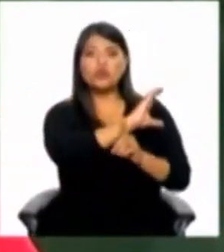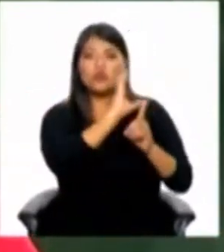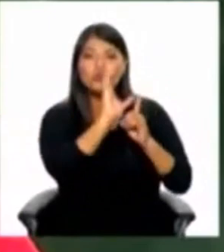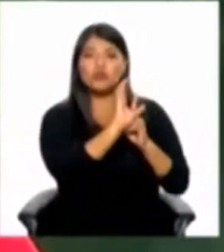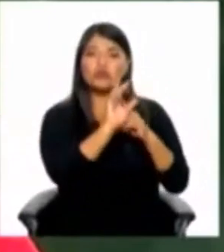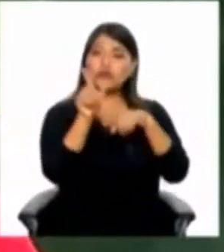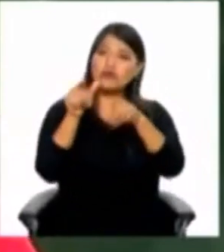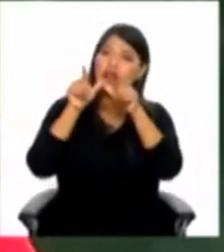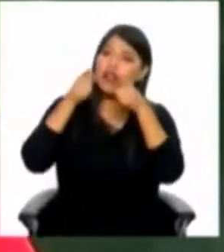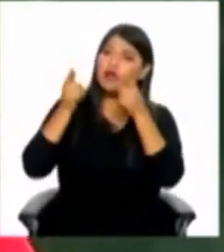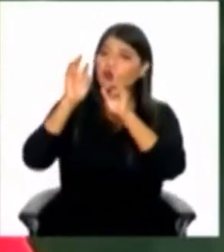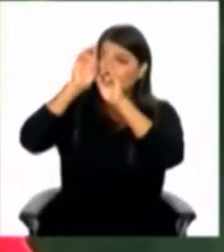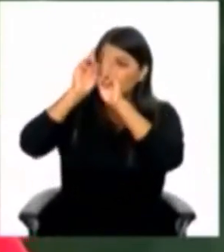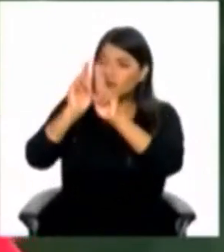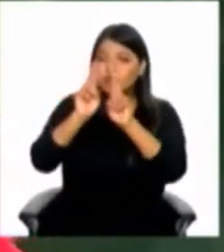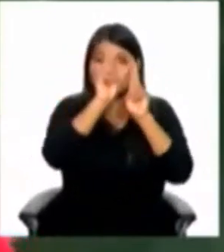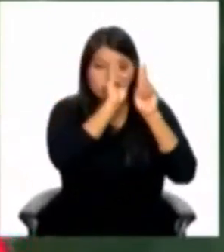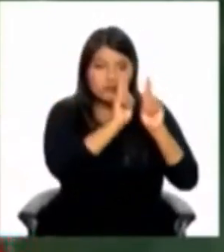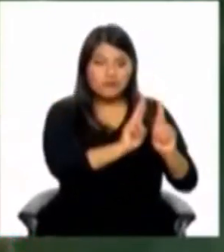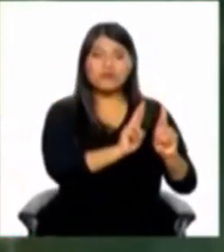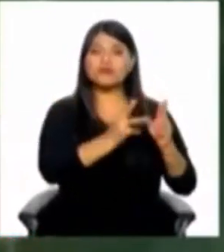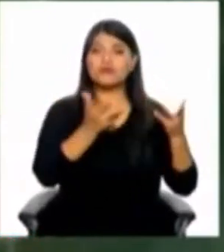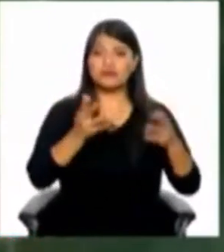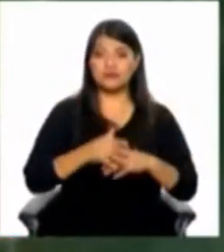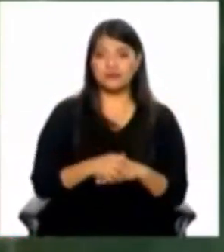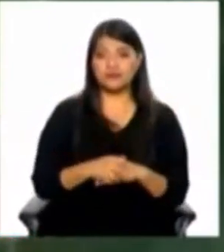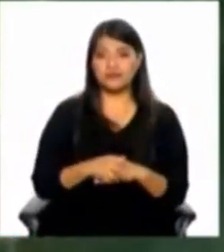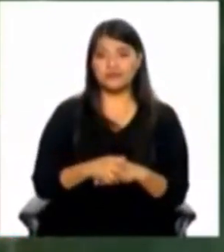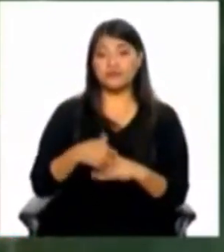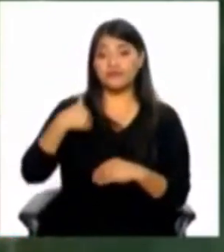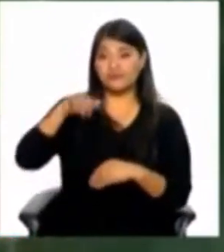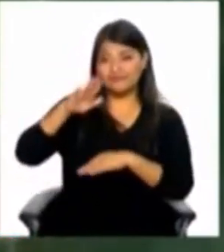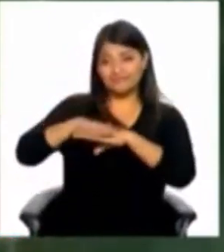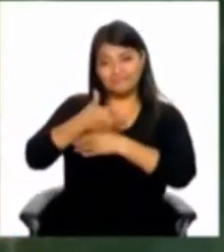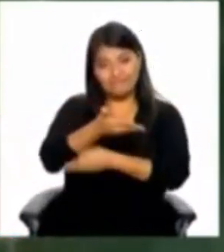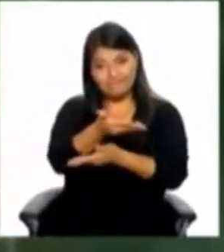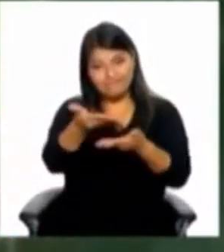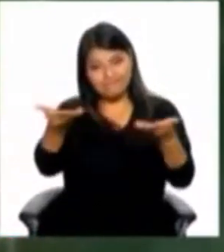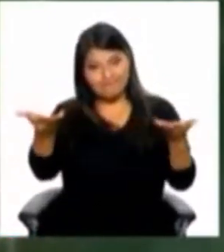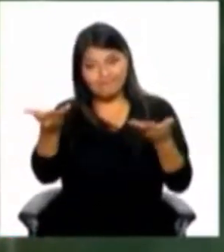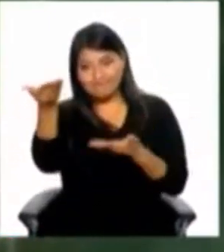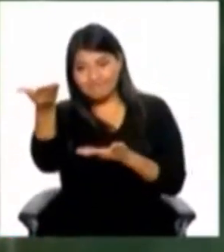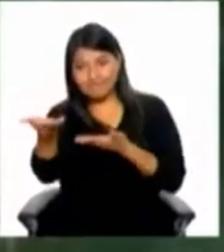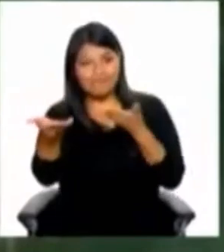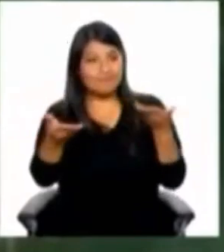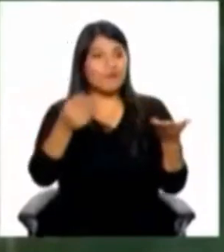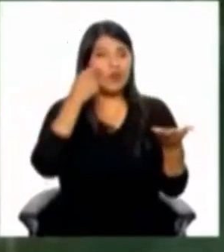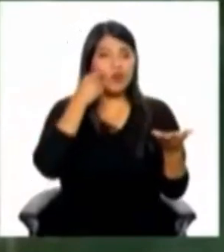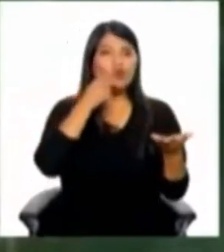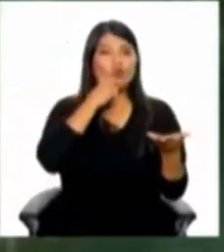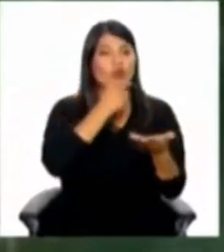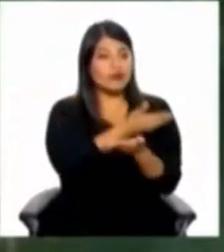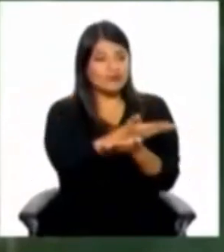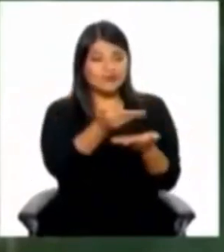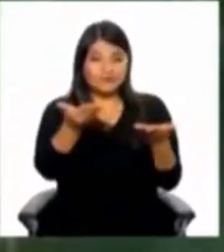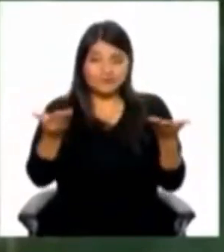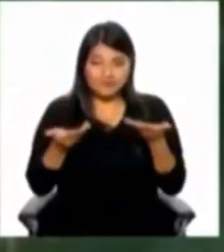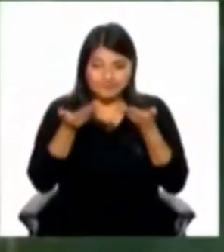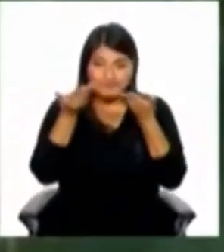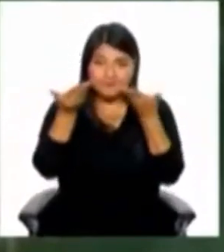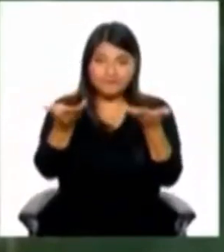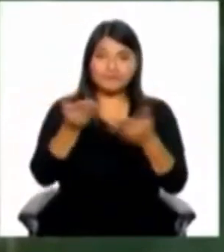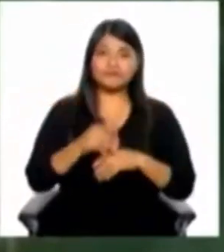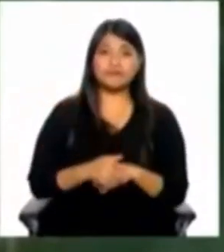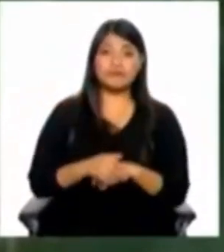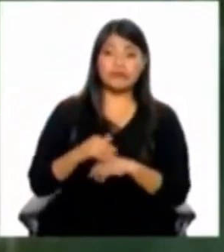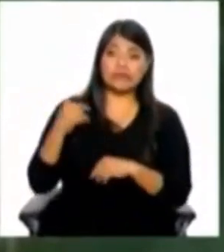y de sus lenguas. Señor presidente, distinguidas delegadas y delegados, a